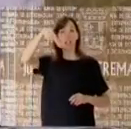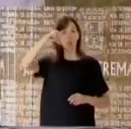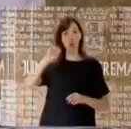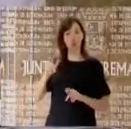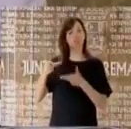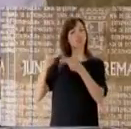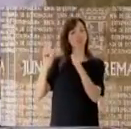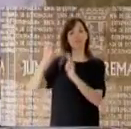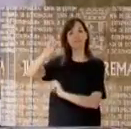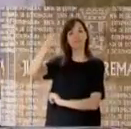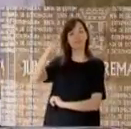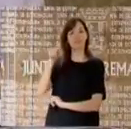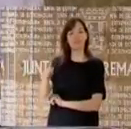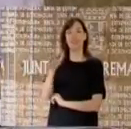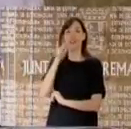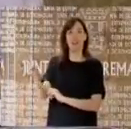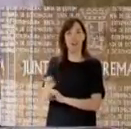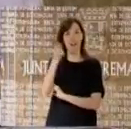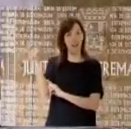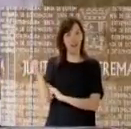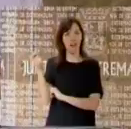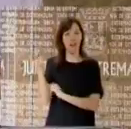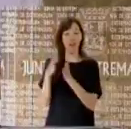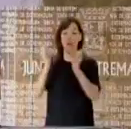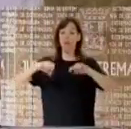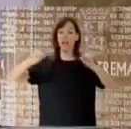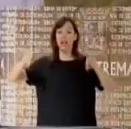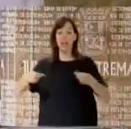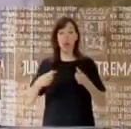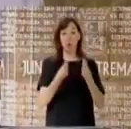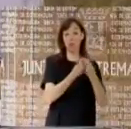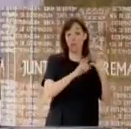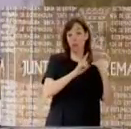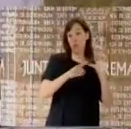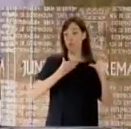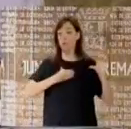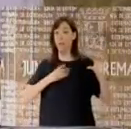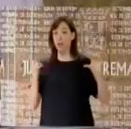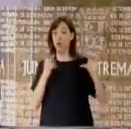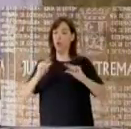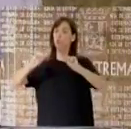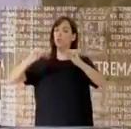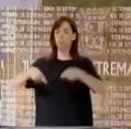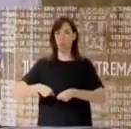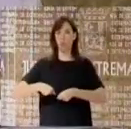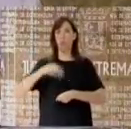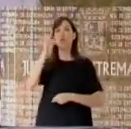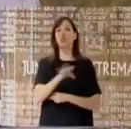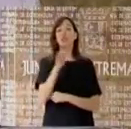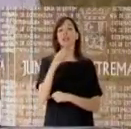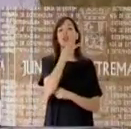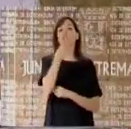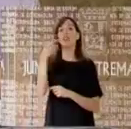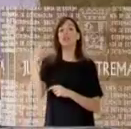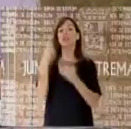es la autorización del convenio entre la Junta y el Ayuntamiento de esa localidad para poner en riego 260 hectáreas de la